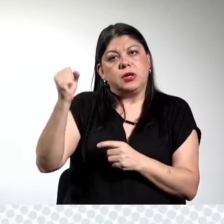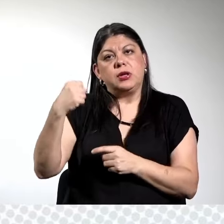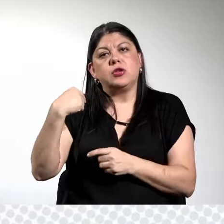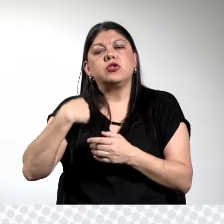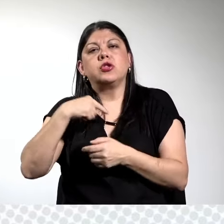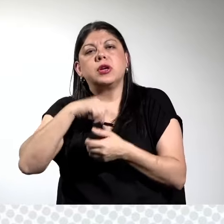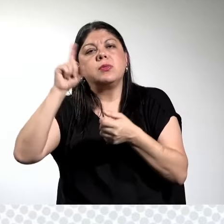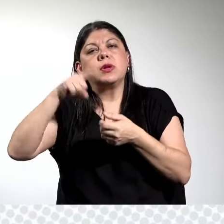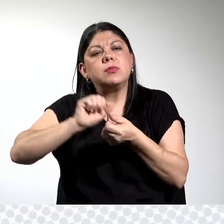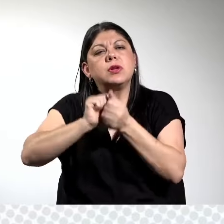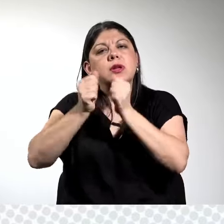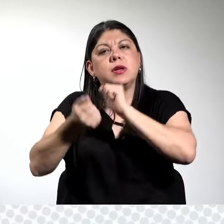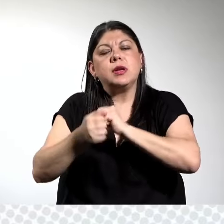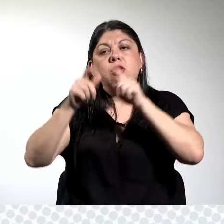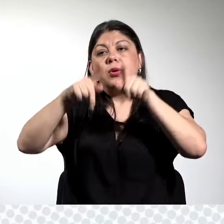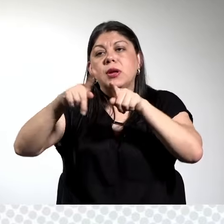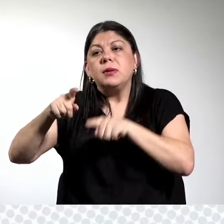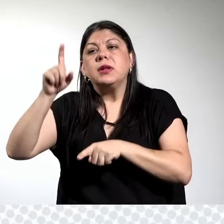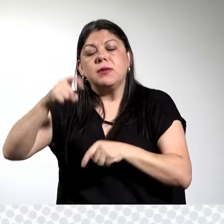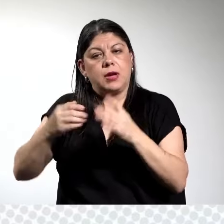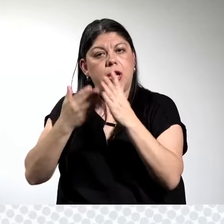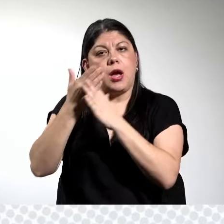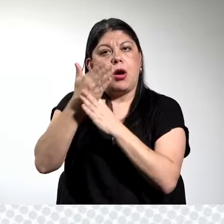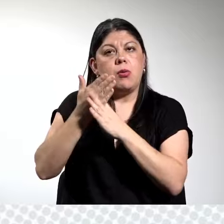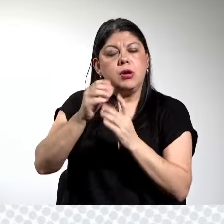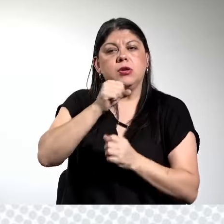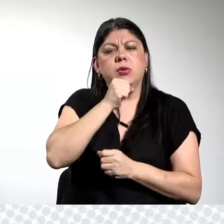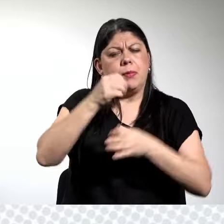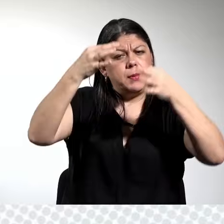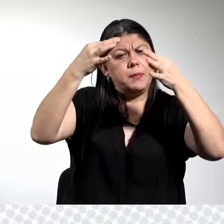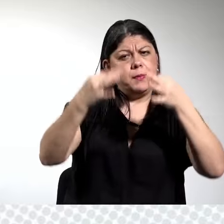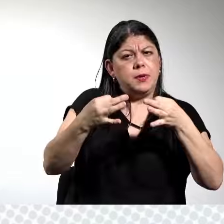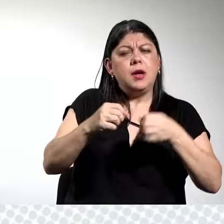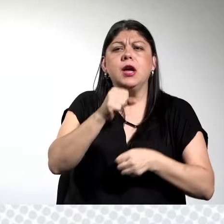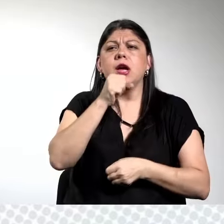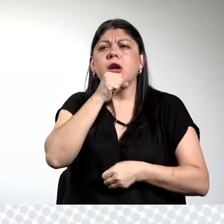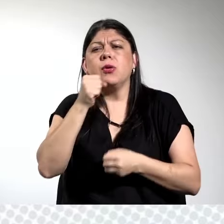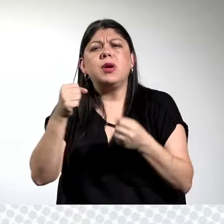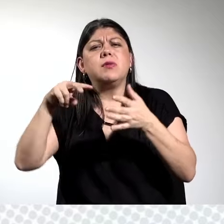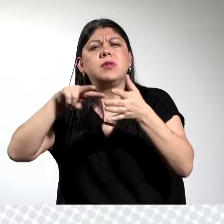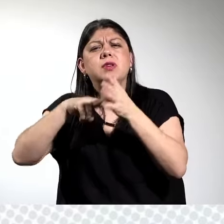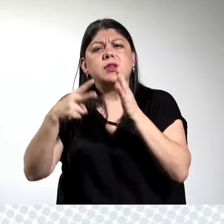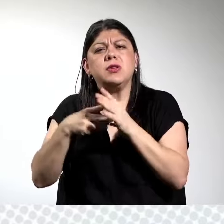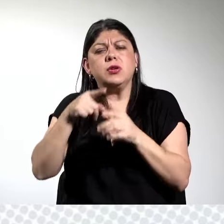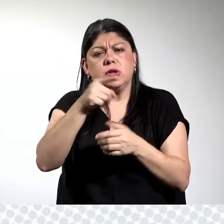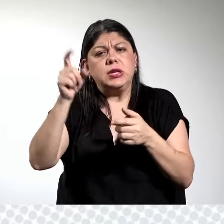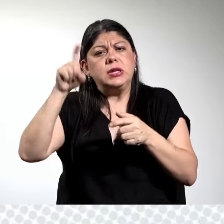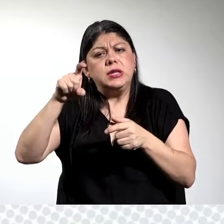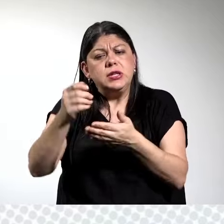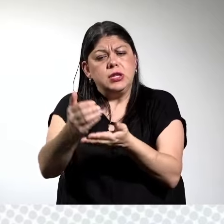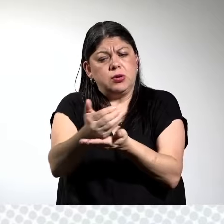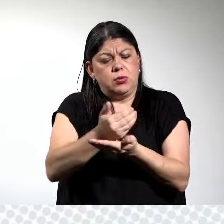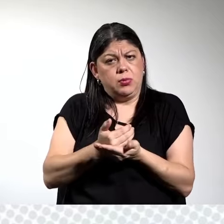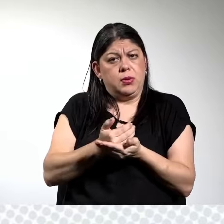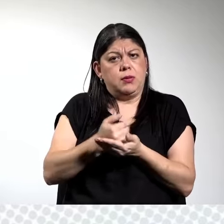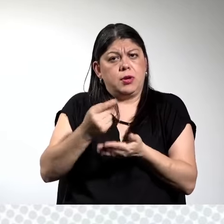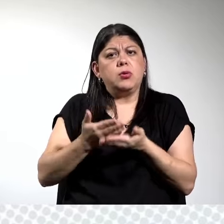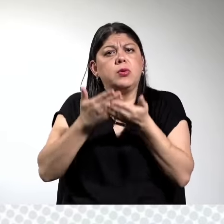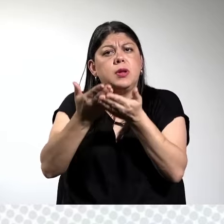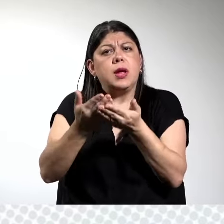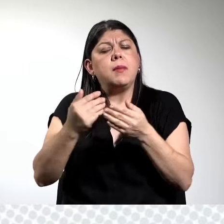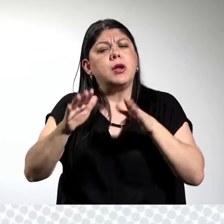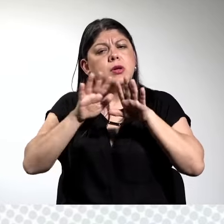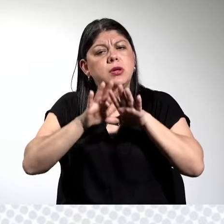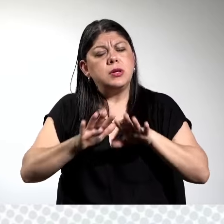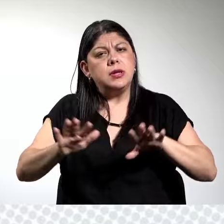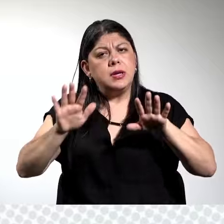tiene que revertir. Todas las personas deberían tener acceso a una vejez digna y que esa vejez digna implica que usted tenga los recursos para poder tenerla, pero además que usted tenga la tranquilidad